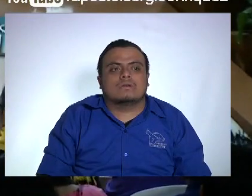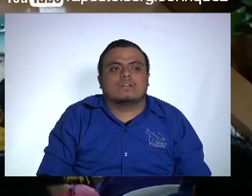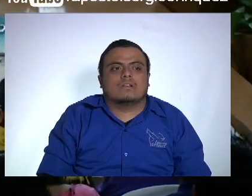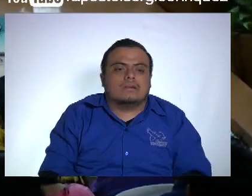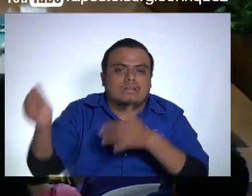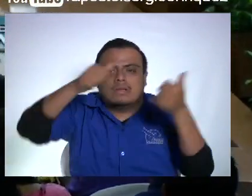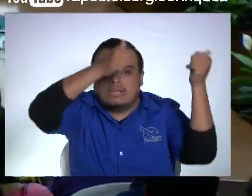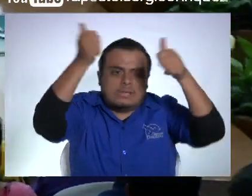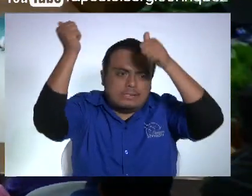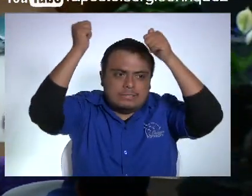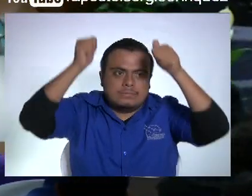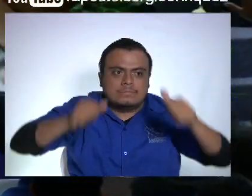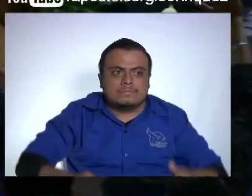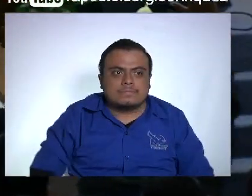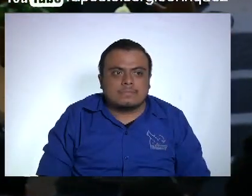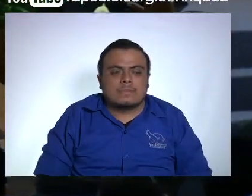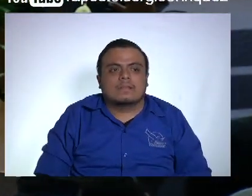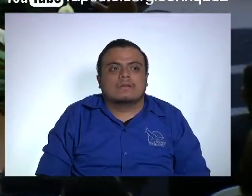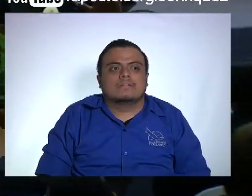Aleluya.